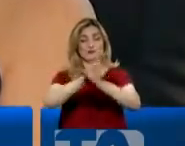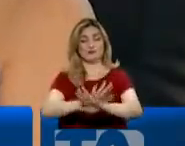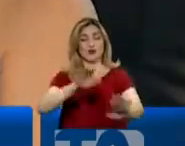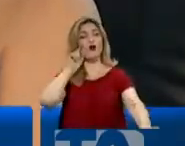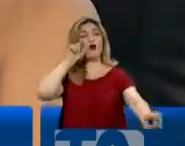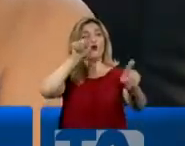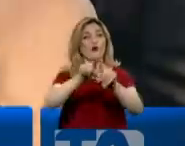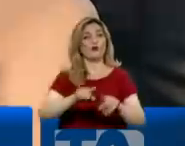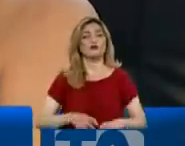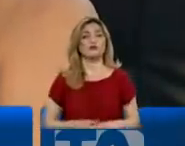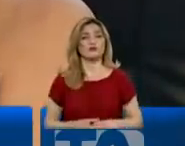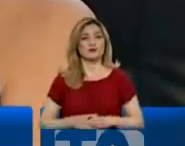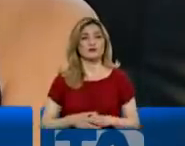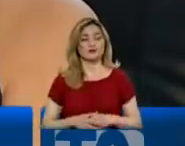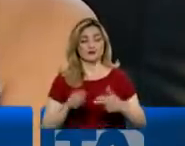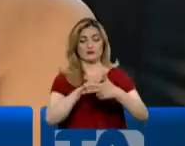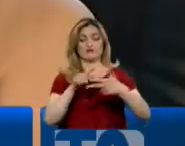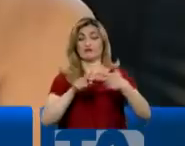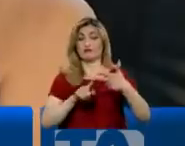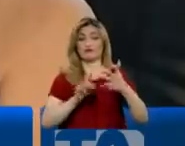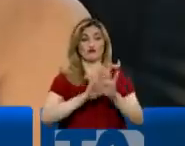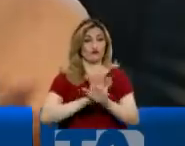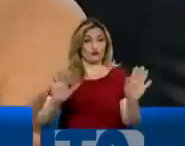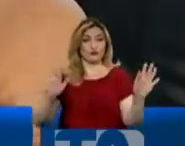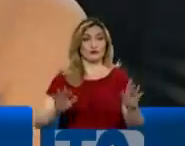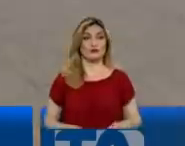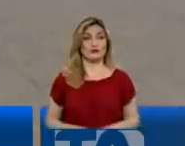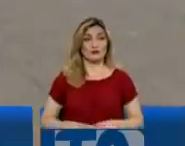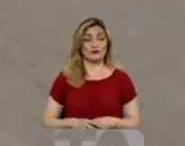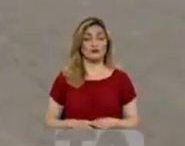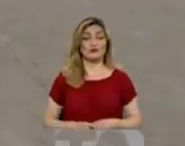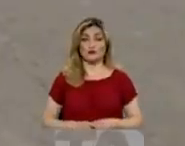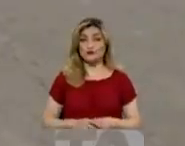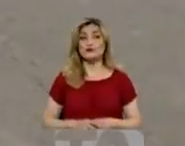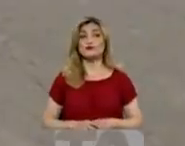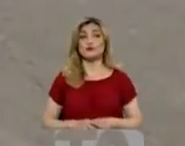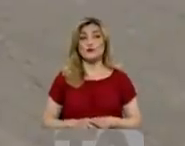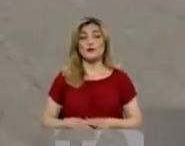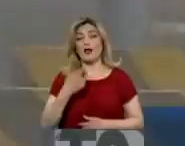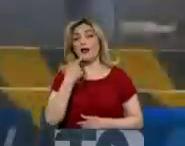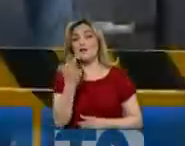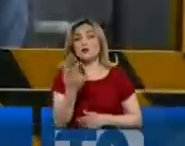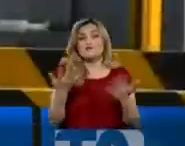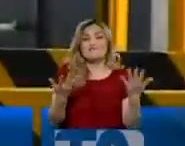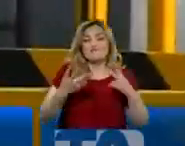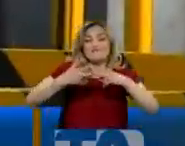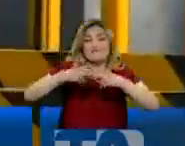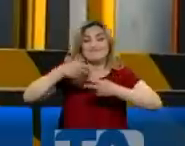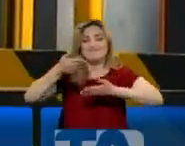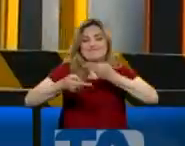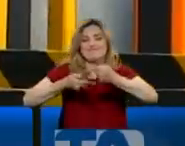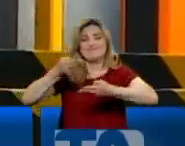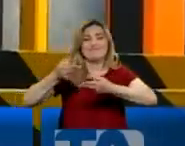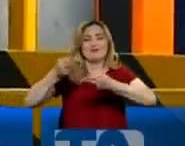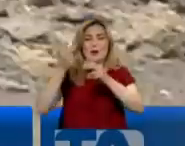acuerdo esa es la única conversación viable nada más pese a eso insistió en que se buscará terminar relaciones contractuales